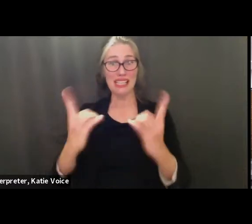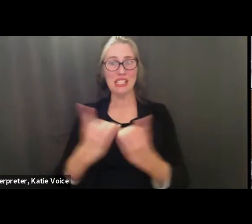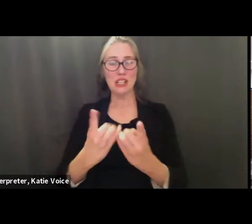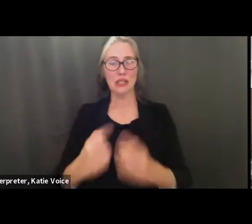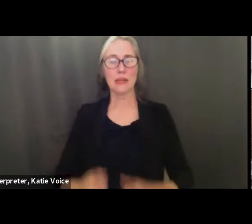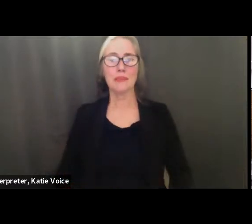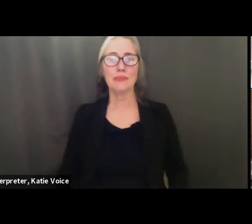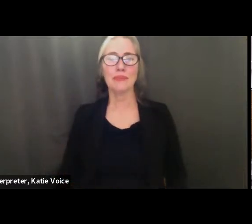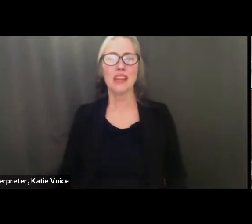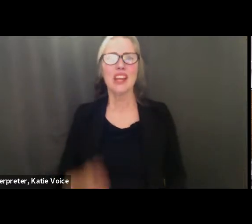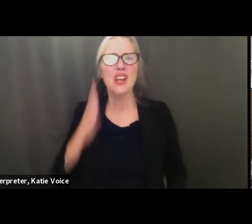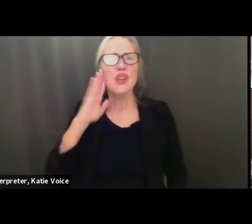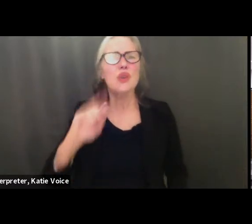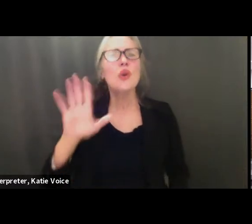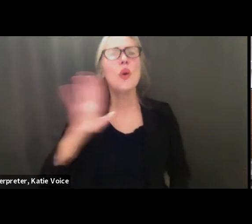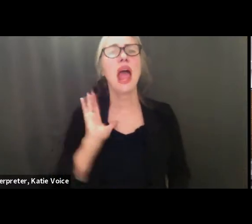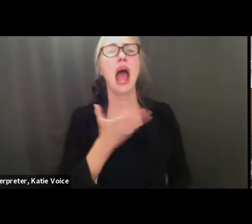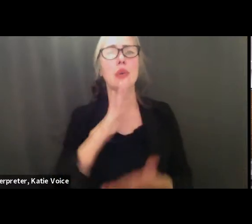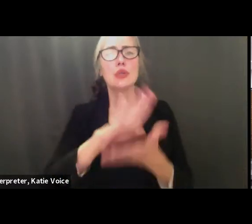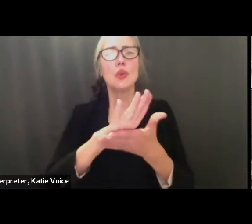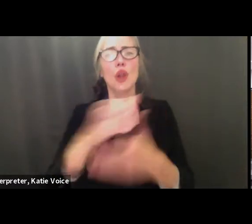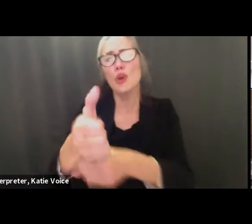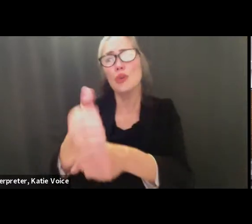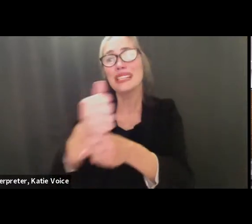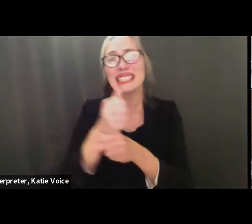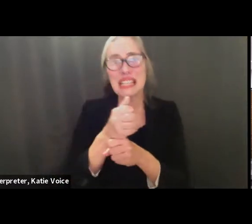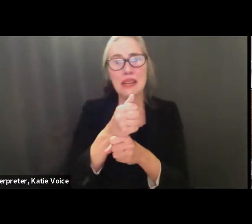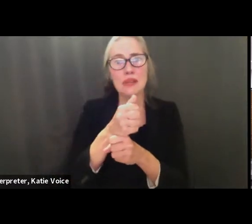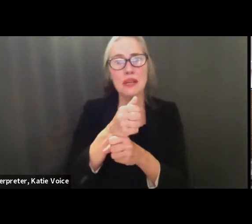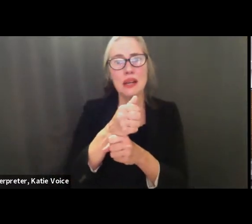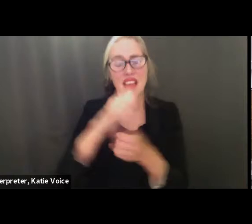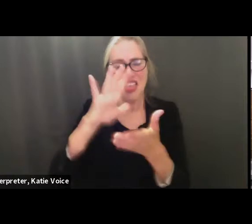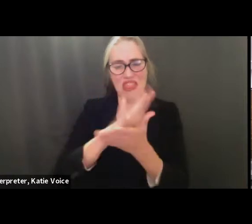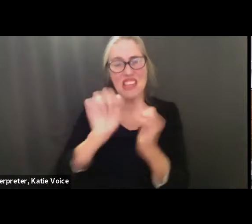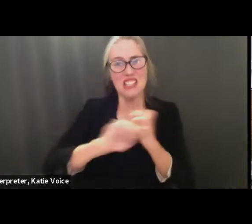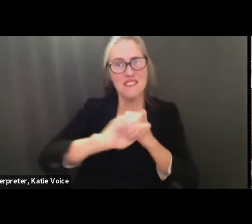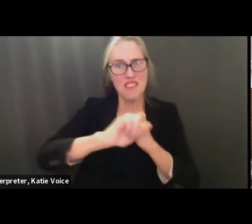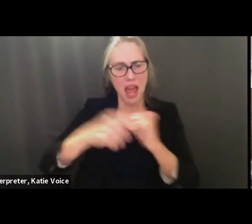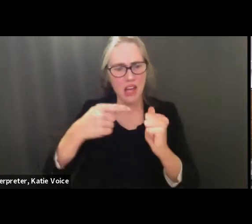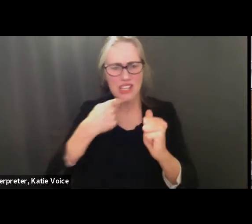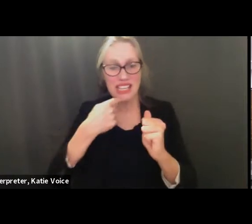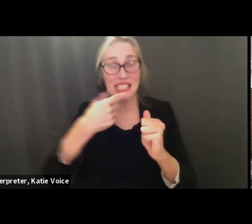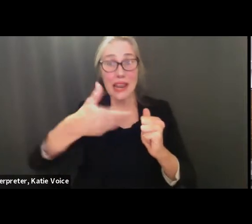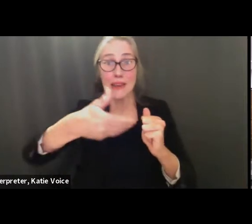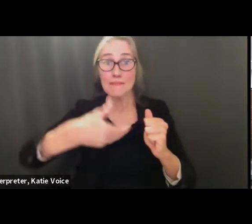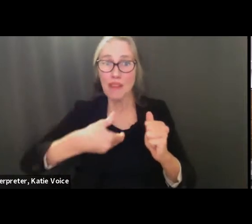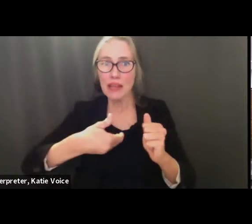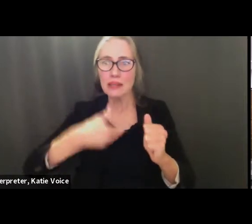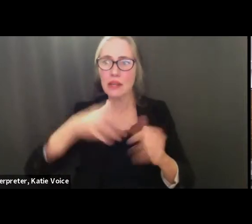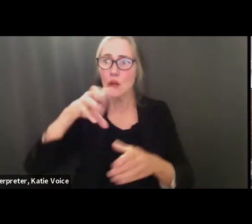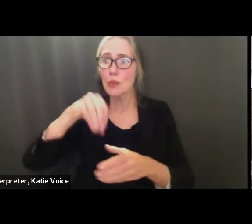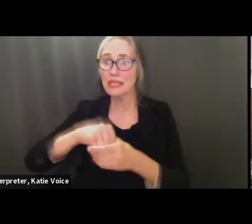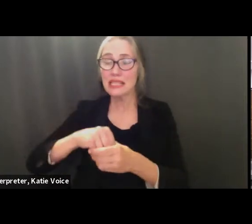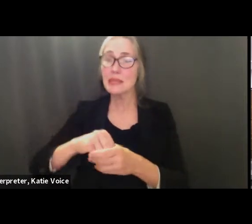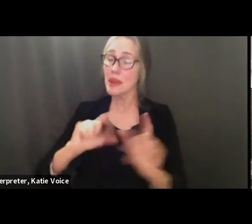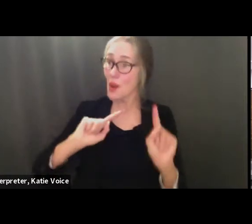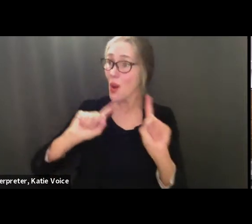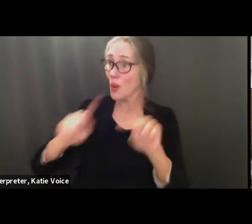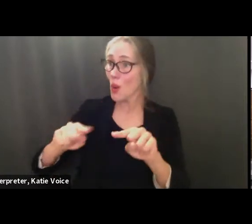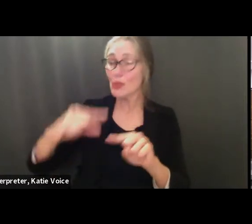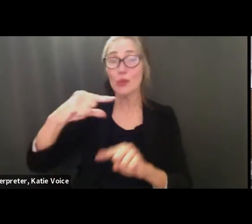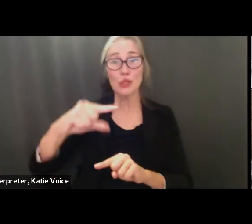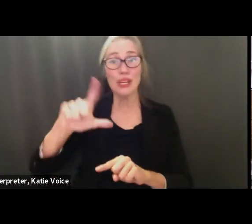en el programa de doble inmersión lingüística. En mi opinión, demerita la capacidad de muchos de los estudiantes